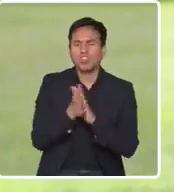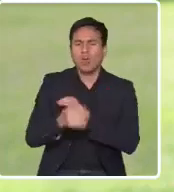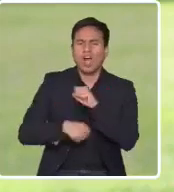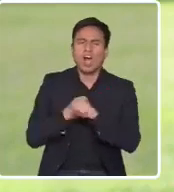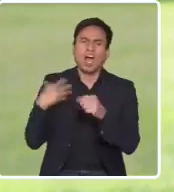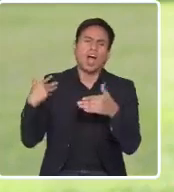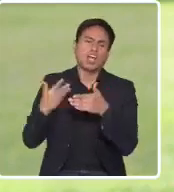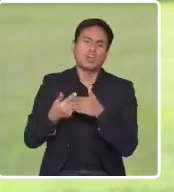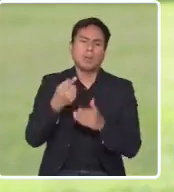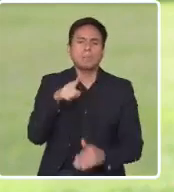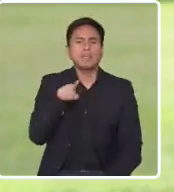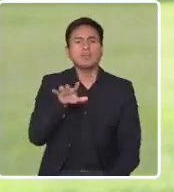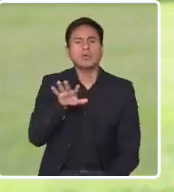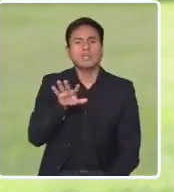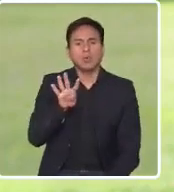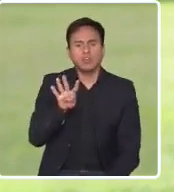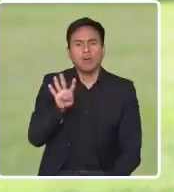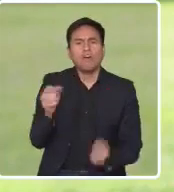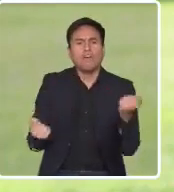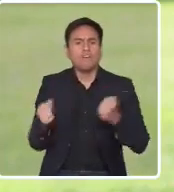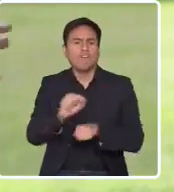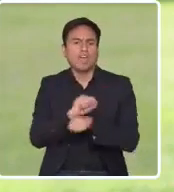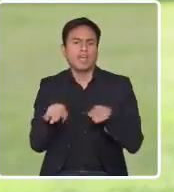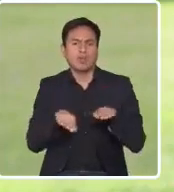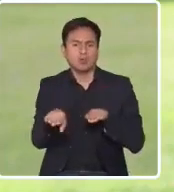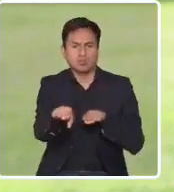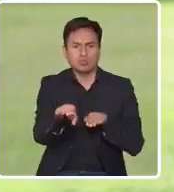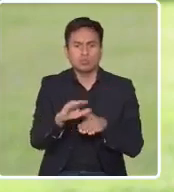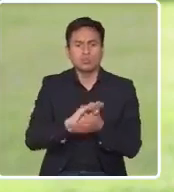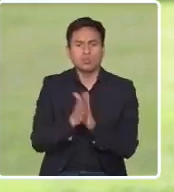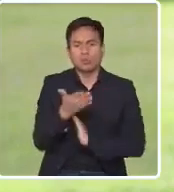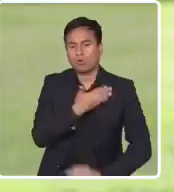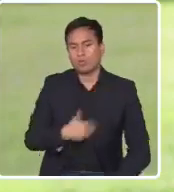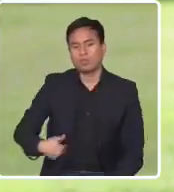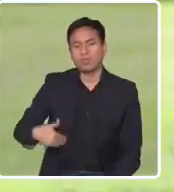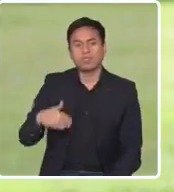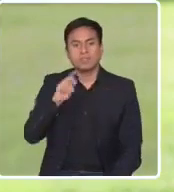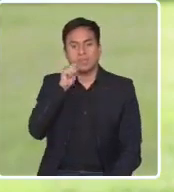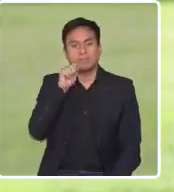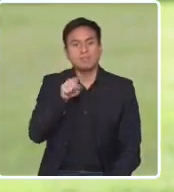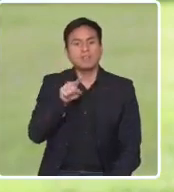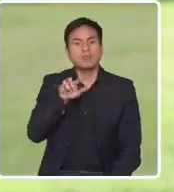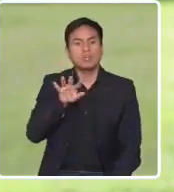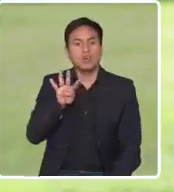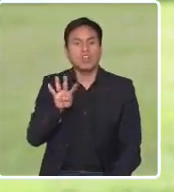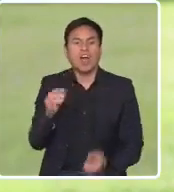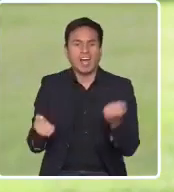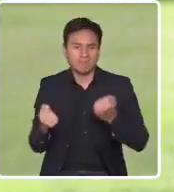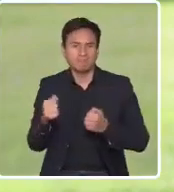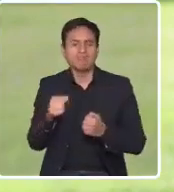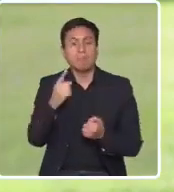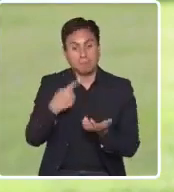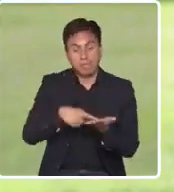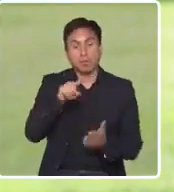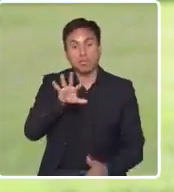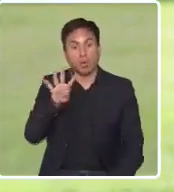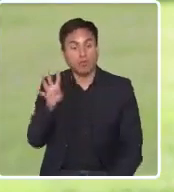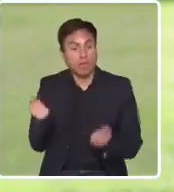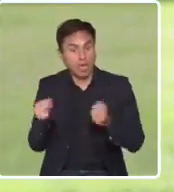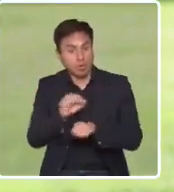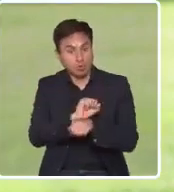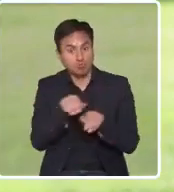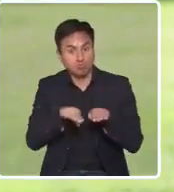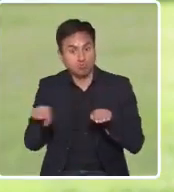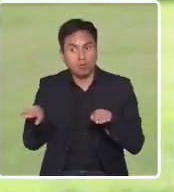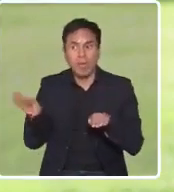años van a contemplar 1.054 vehículos. Durante todo su gobierno, presidente, cada año 1.054 vehículos, además de otros vehículos